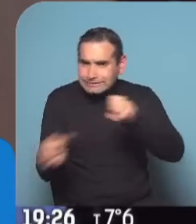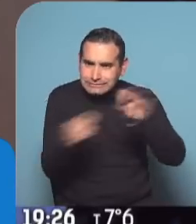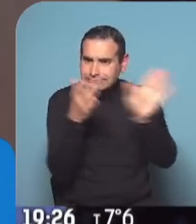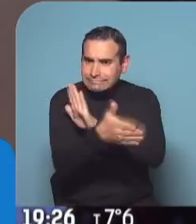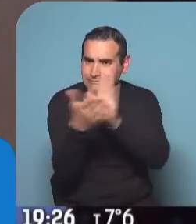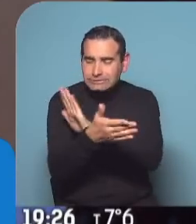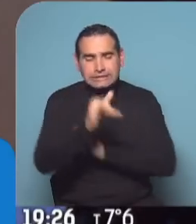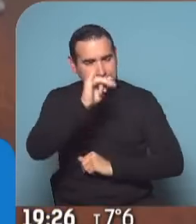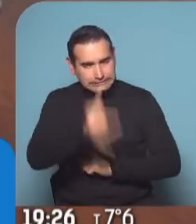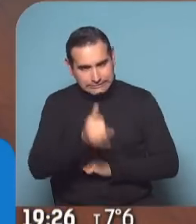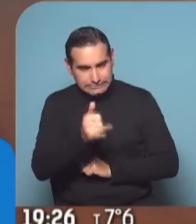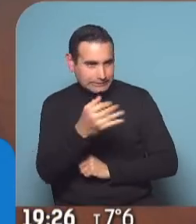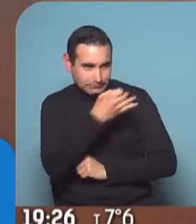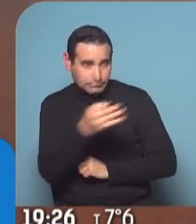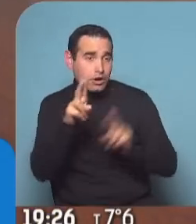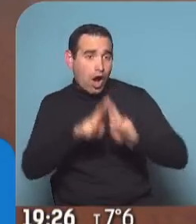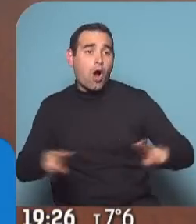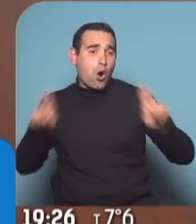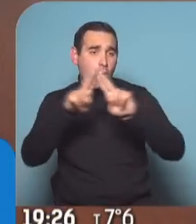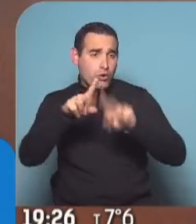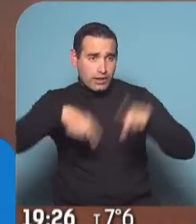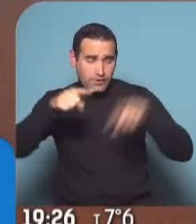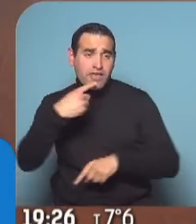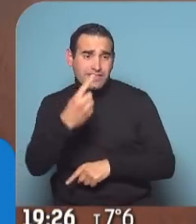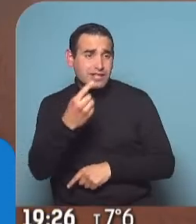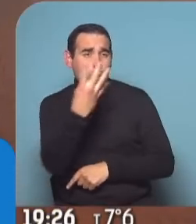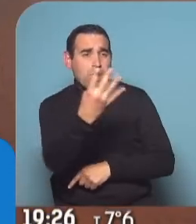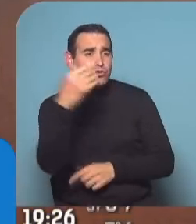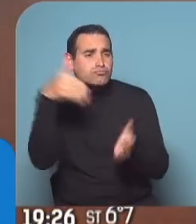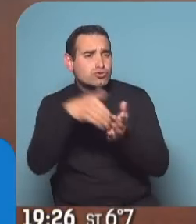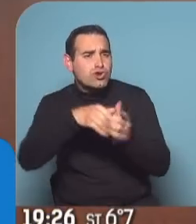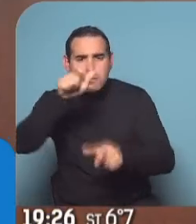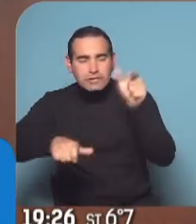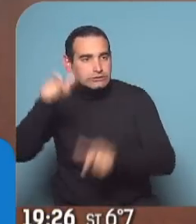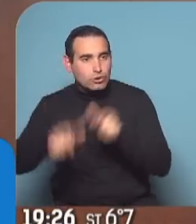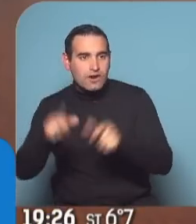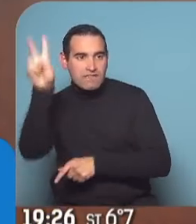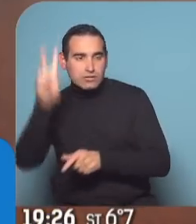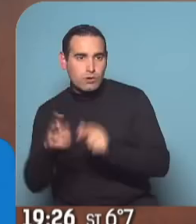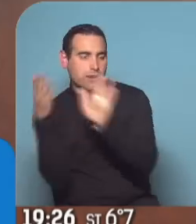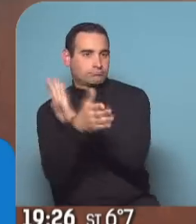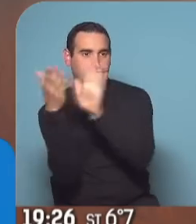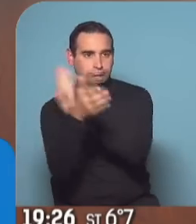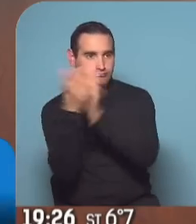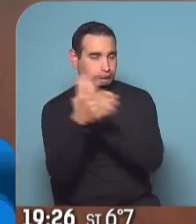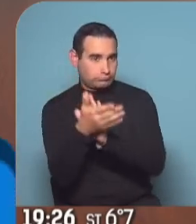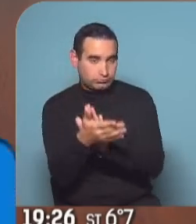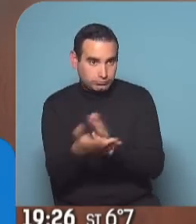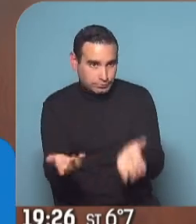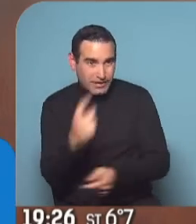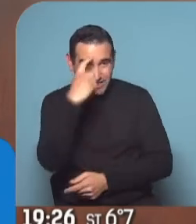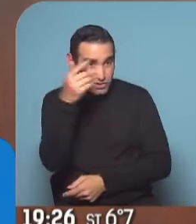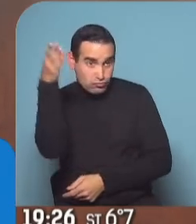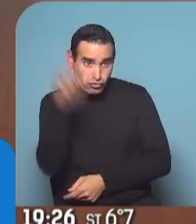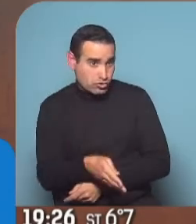Así es. Según Naciones Unidas, las últimas estadísticas son de más de 4 millones de personas que salieron de Venezuela en el último tiempo. Eso es más del